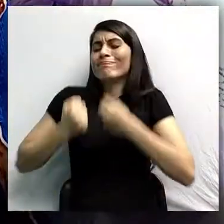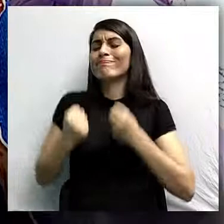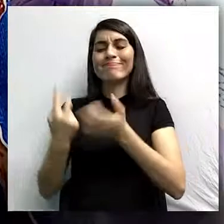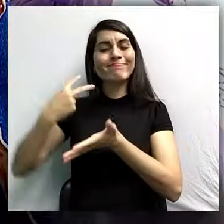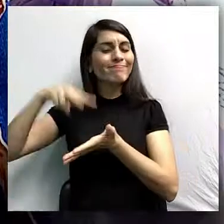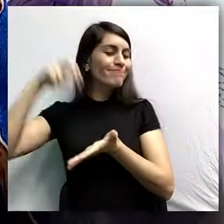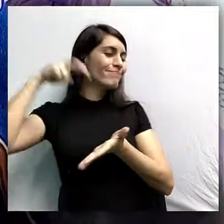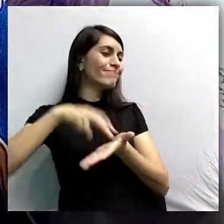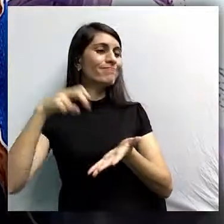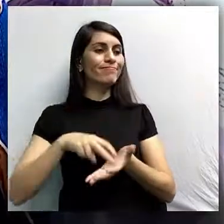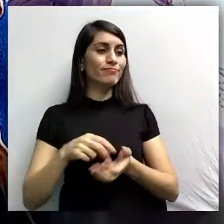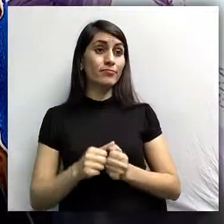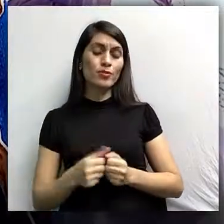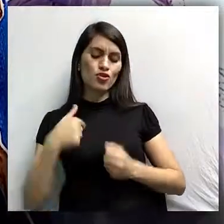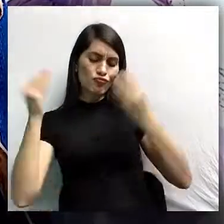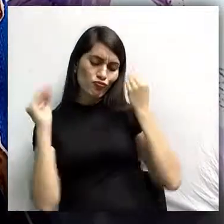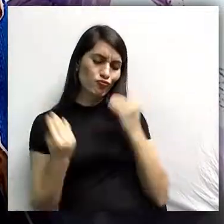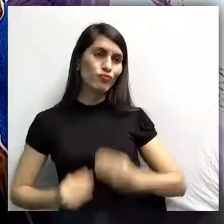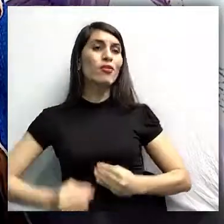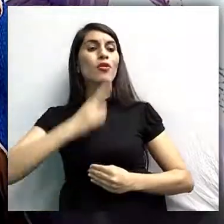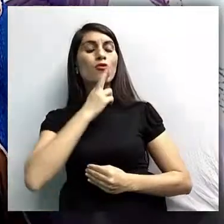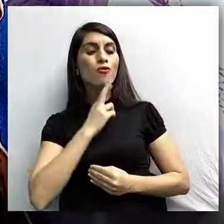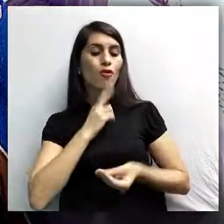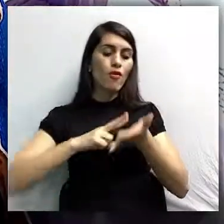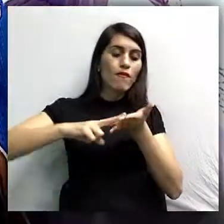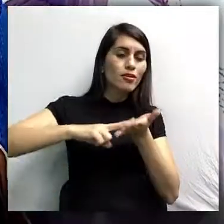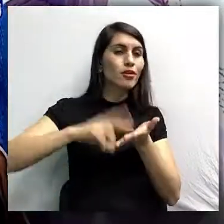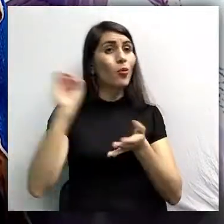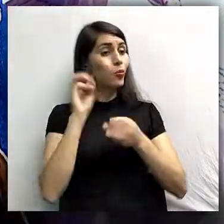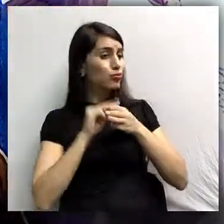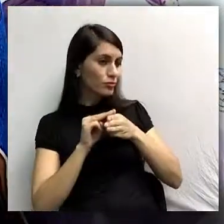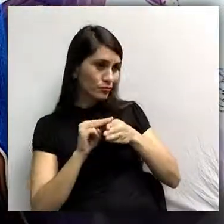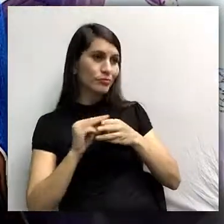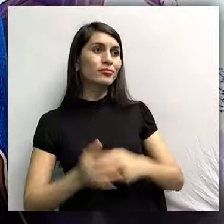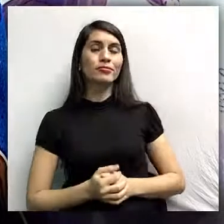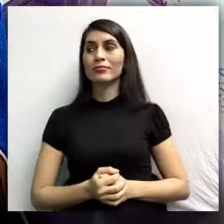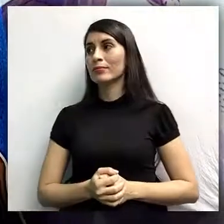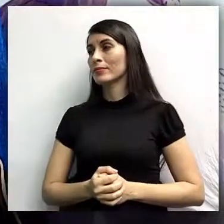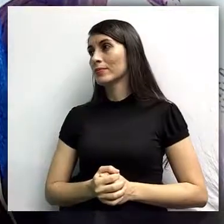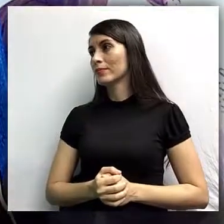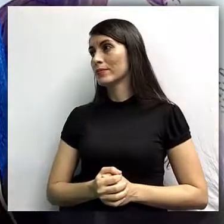correr y brincar. Y quiero vestir de rojo, de verde o de violeta.